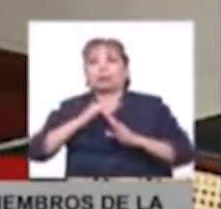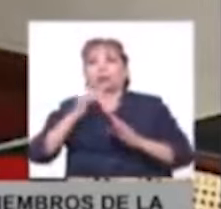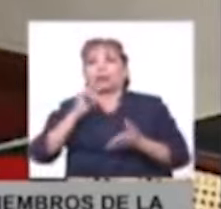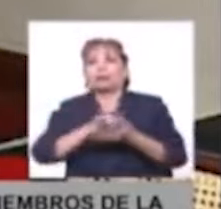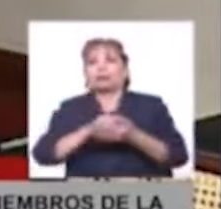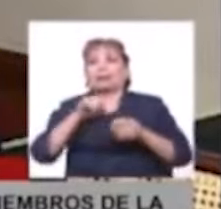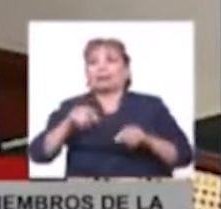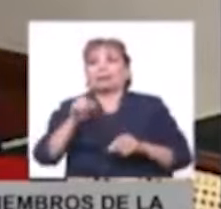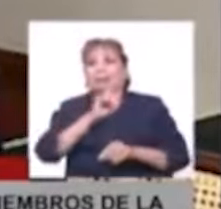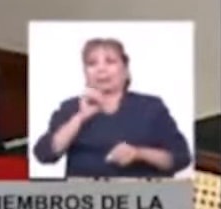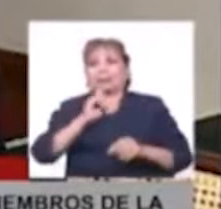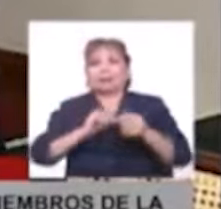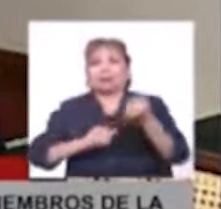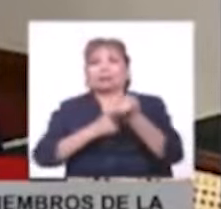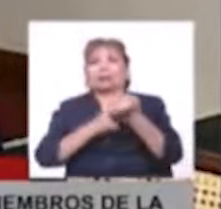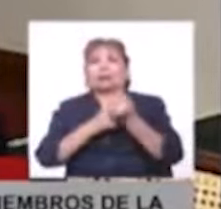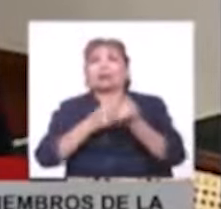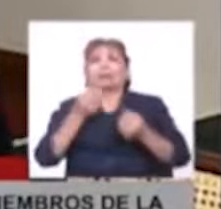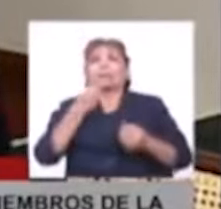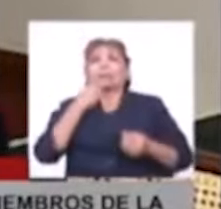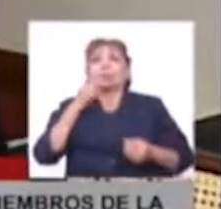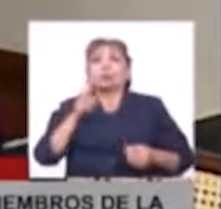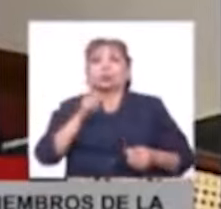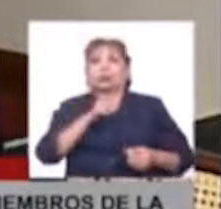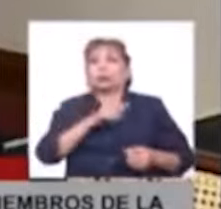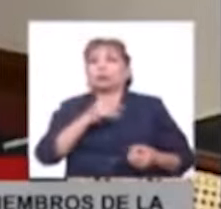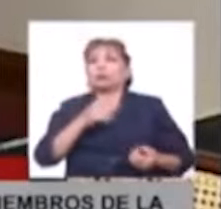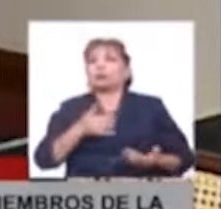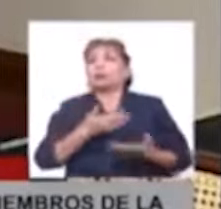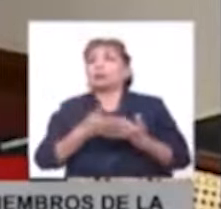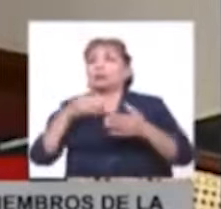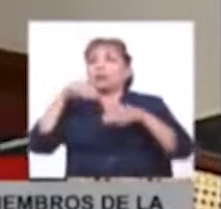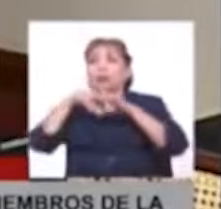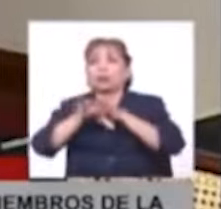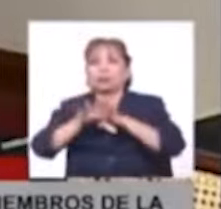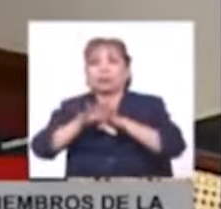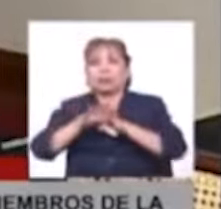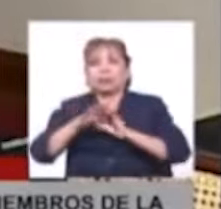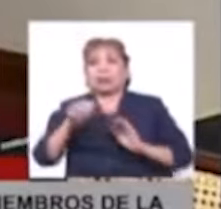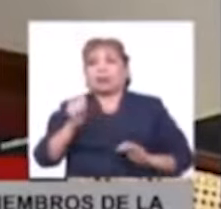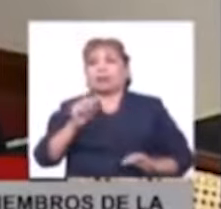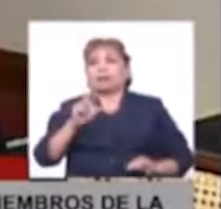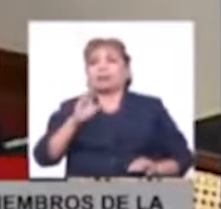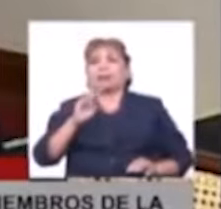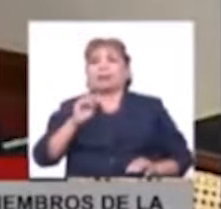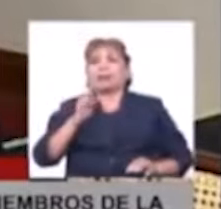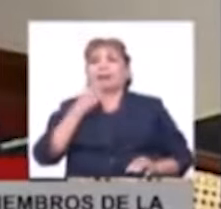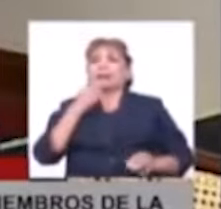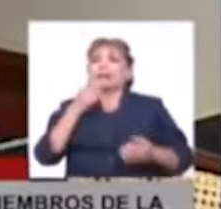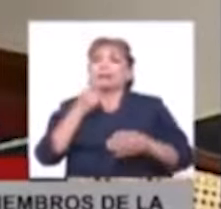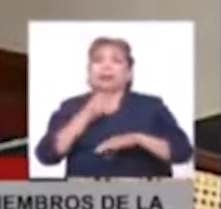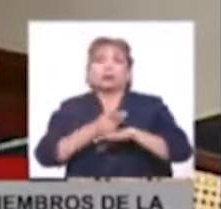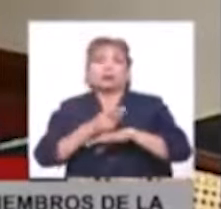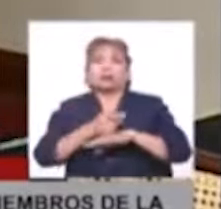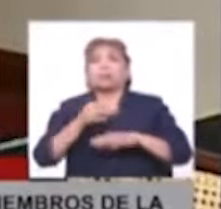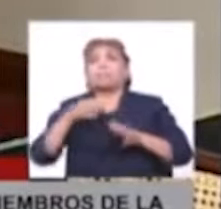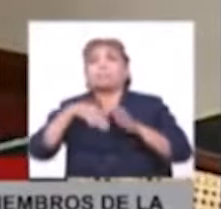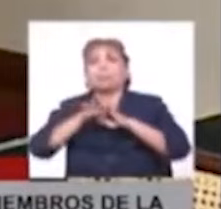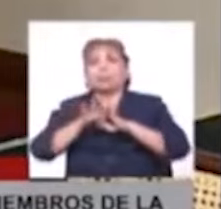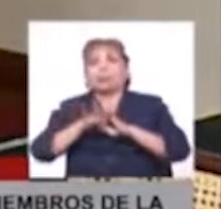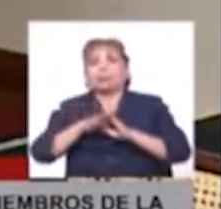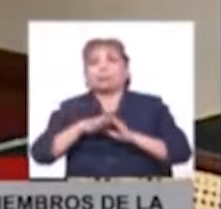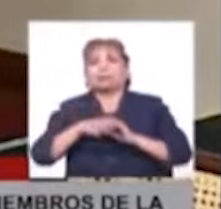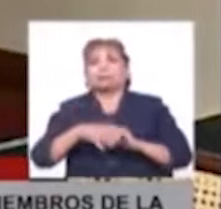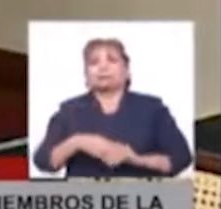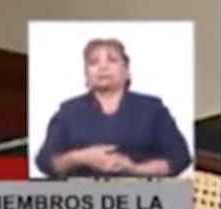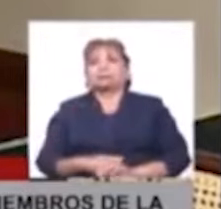sentido de la Constitución. Los jueces cumplen 70 años y ese día es el último de sus funciones, ¿no?